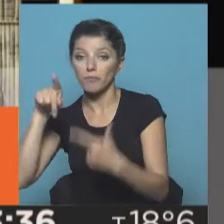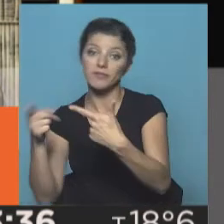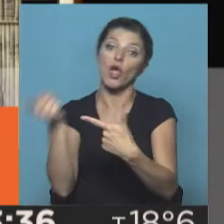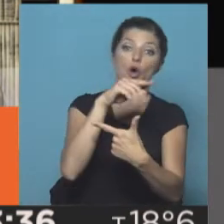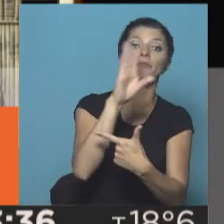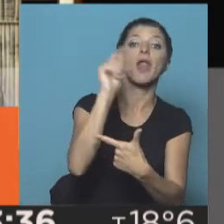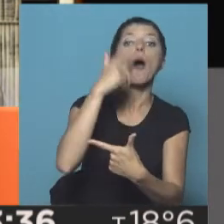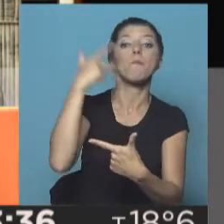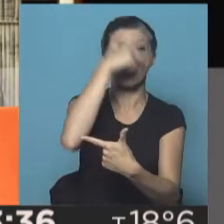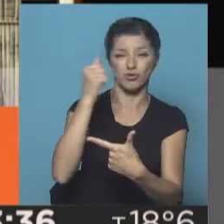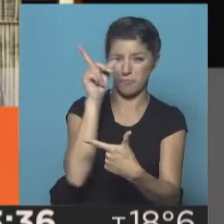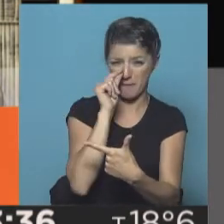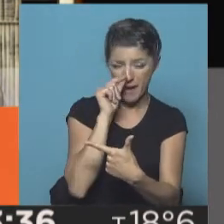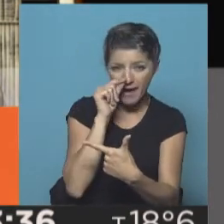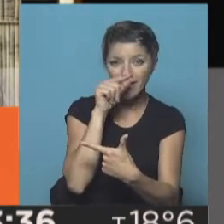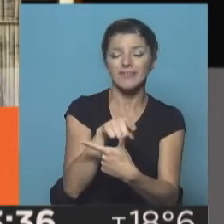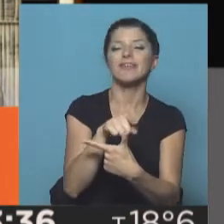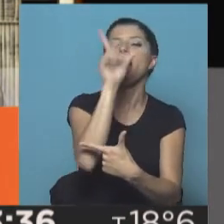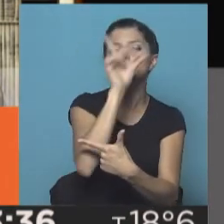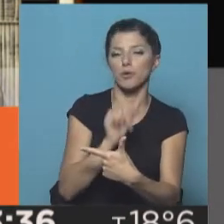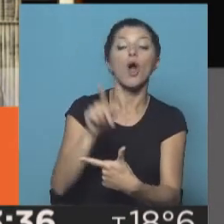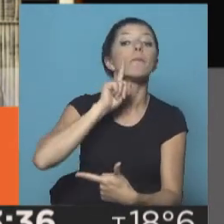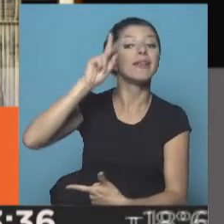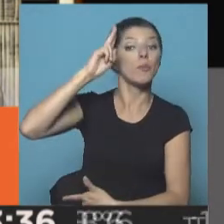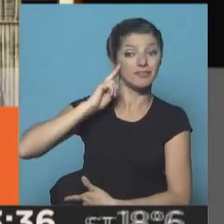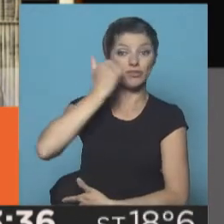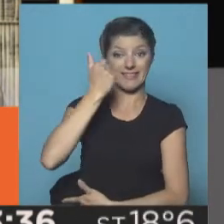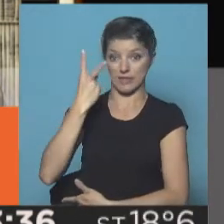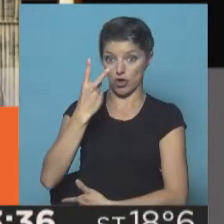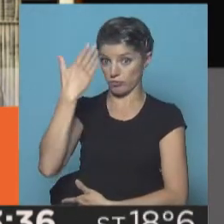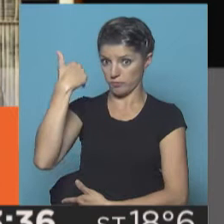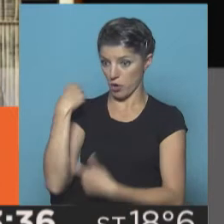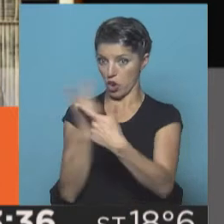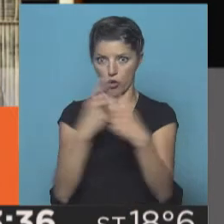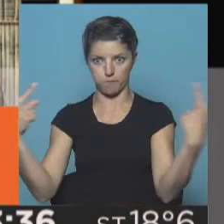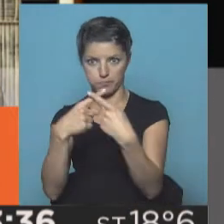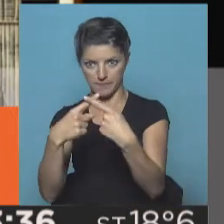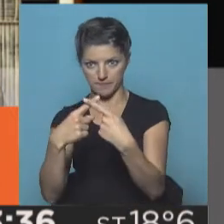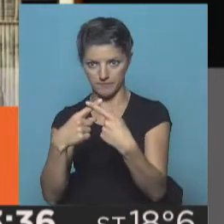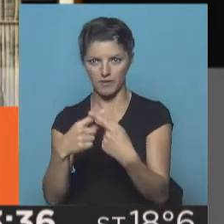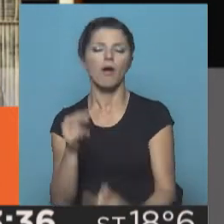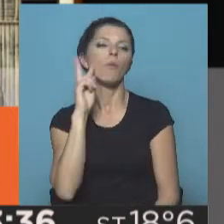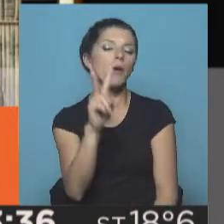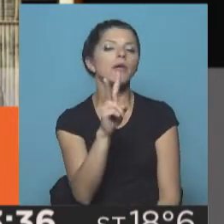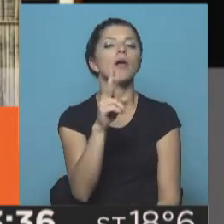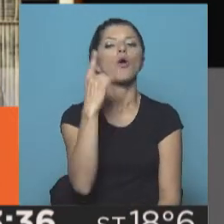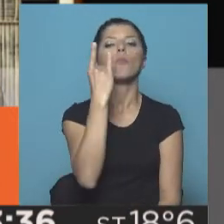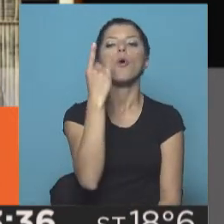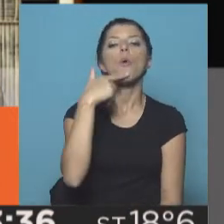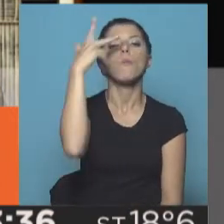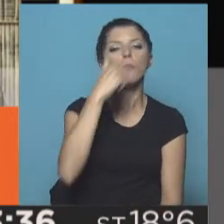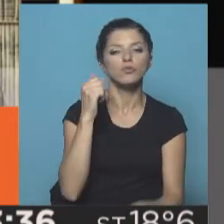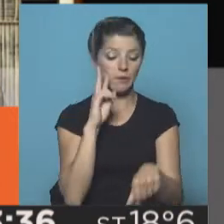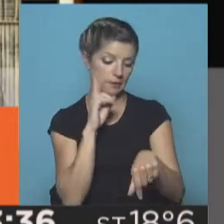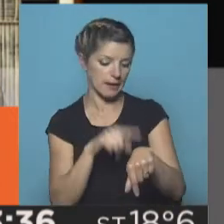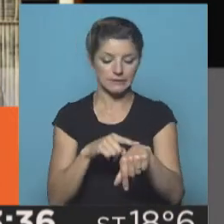Bush, padre, por los republicanos en 1992. La imagen de un aburrido Bush mirando su reloj con